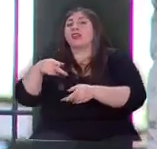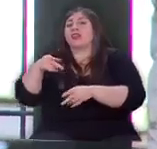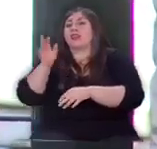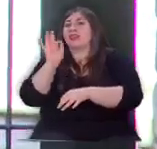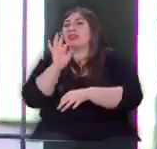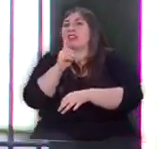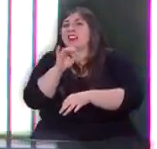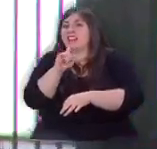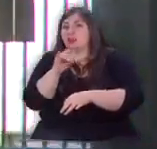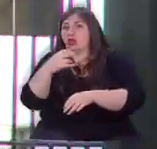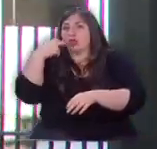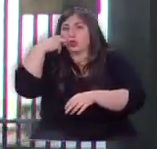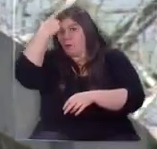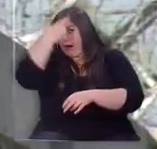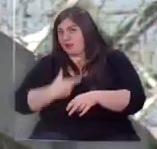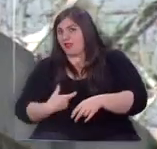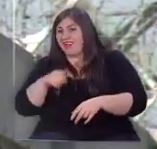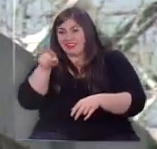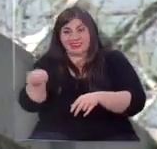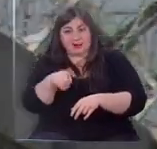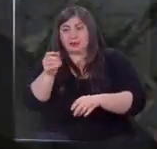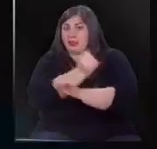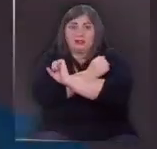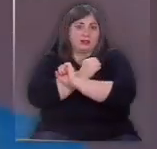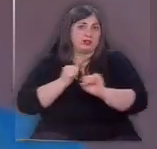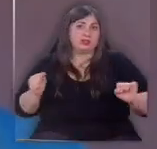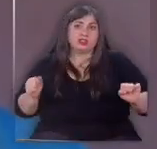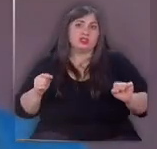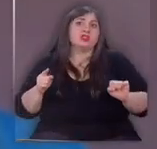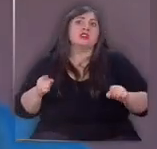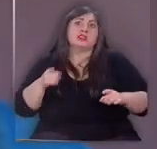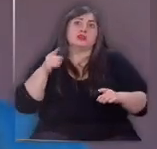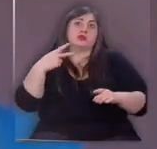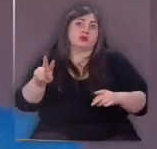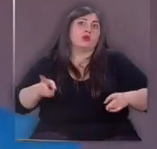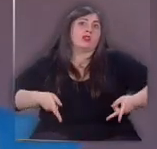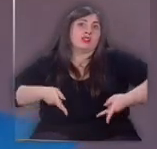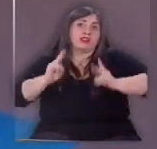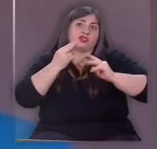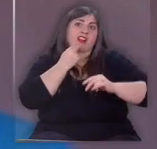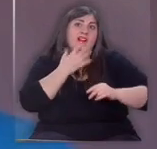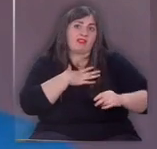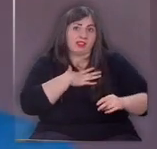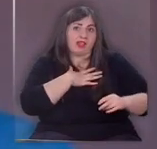lesa humanidad. Que esas personas no se contagien, que su derecho a la vida